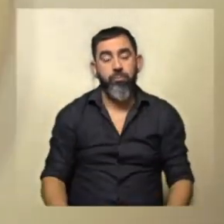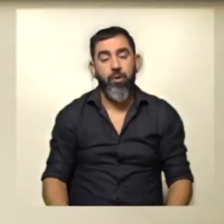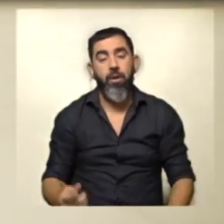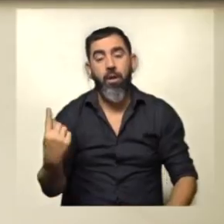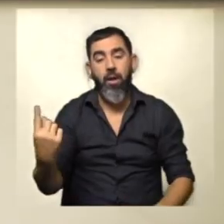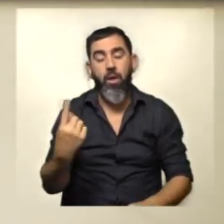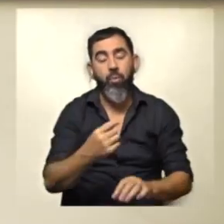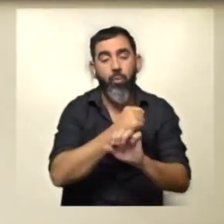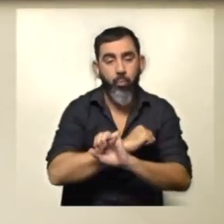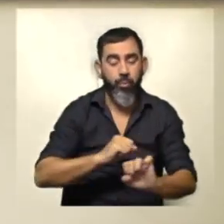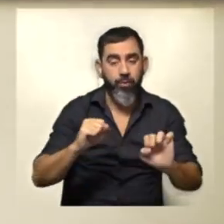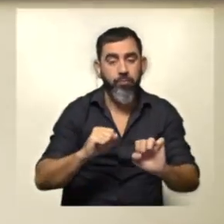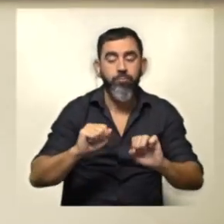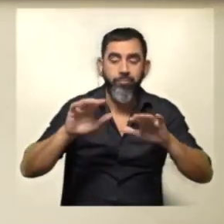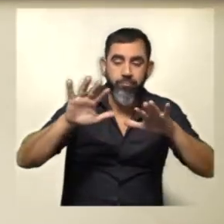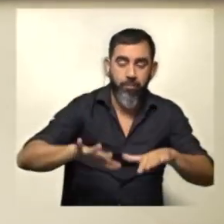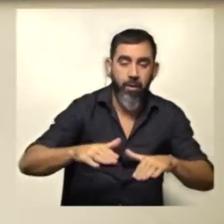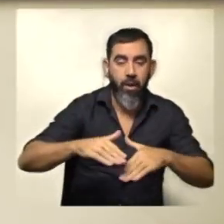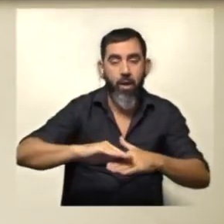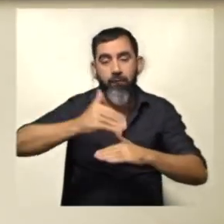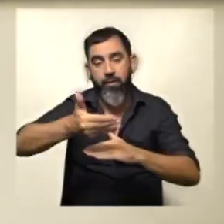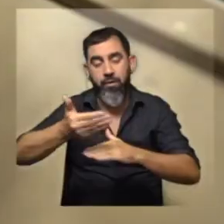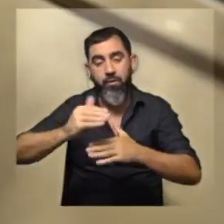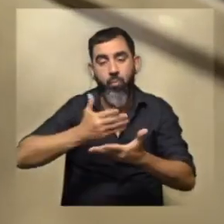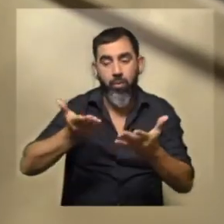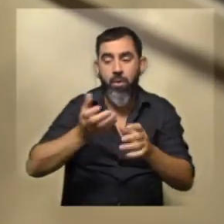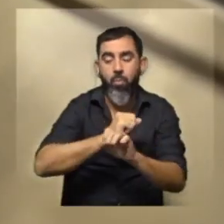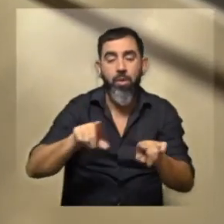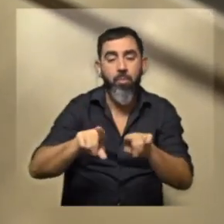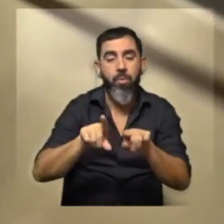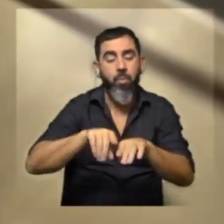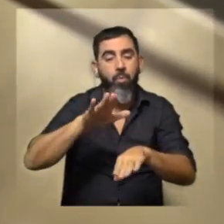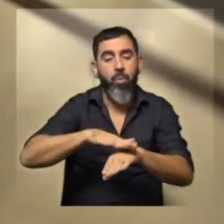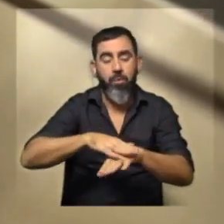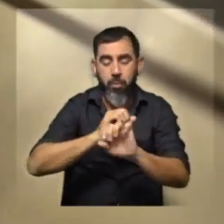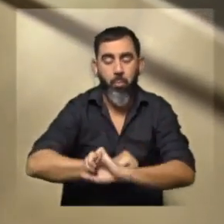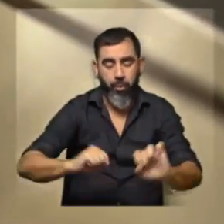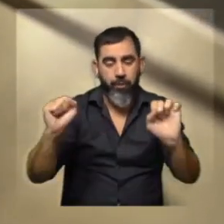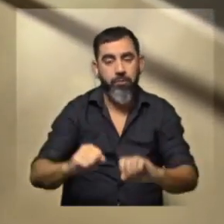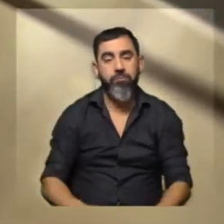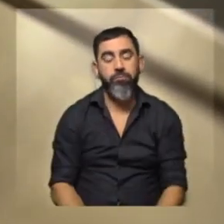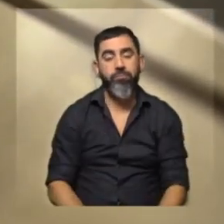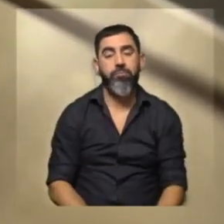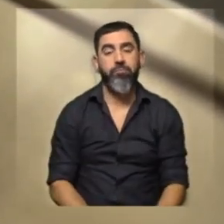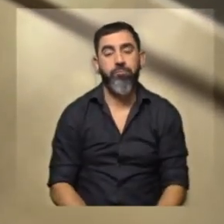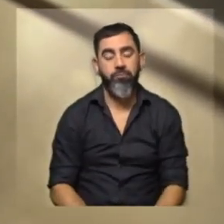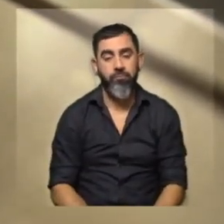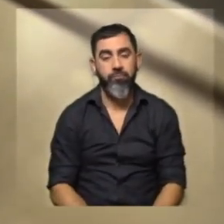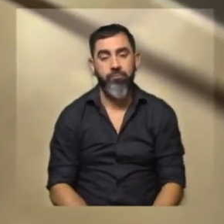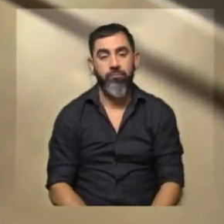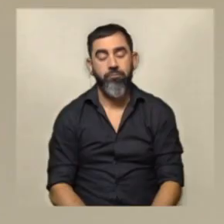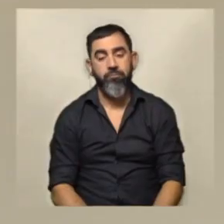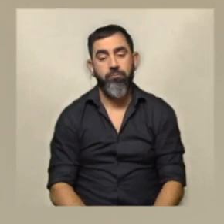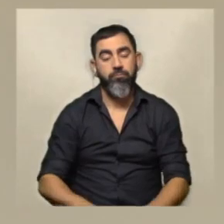uno puede parar, abrir y poner otra muestra, lo permite hacer en tándem, ¿no? Una tras de otra. Y, digamos,